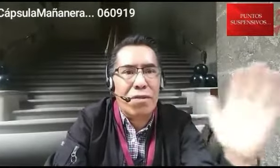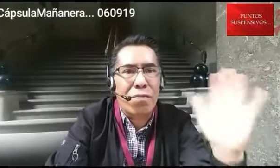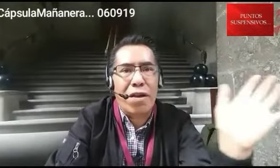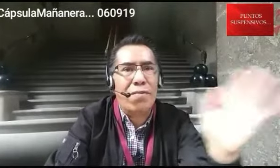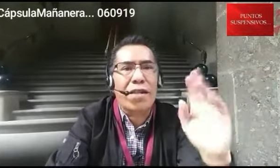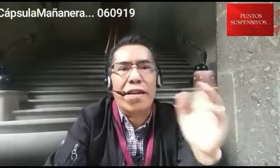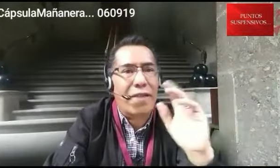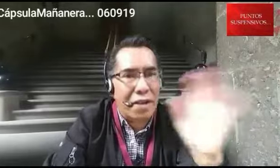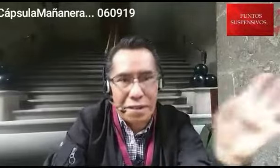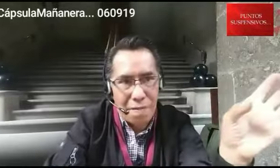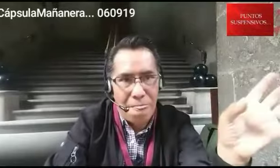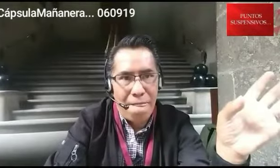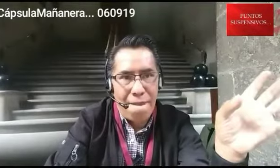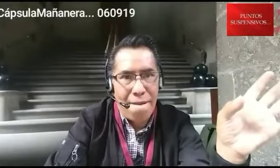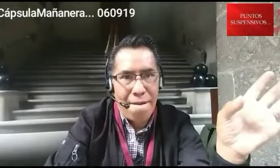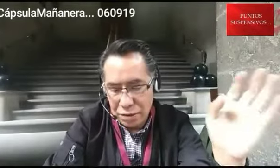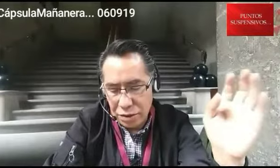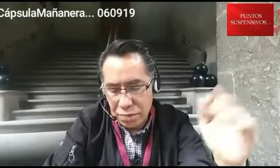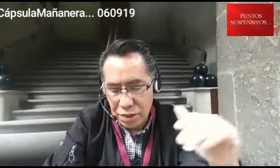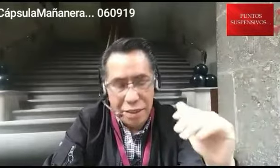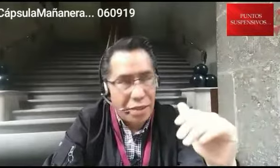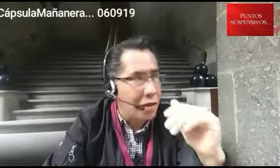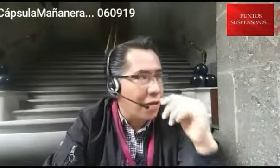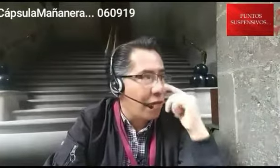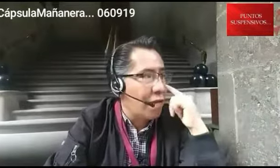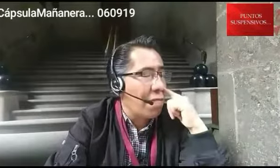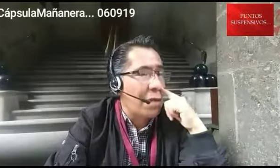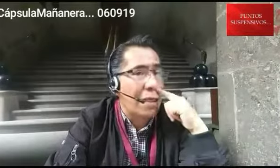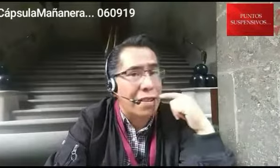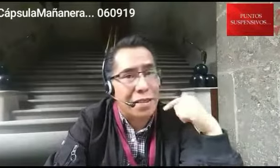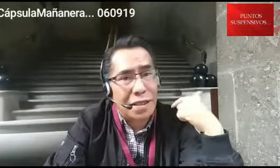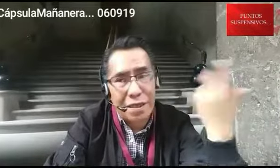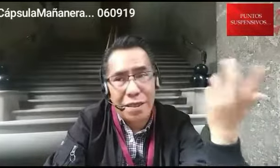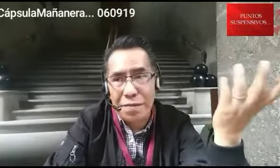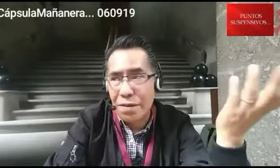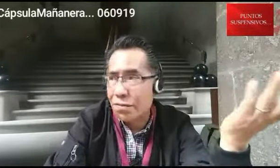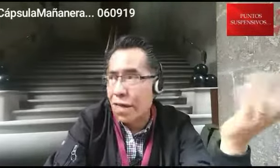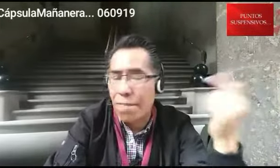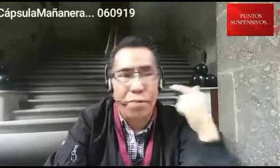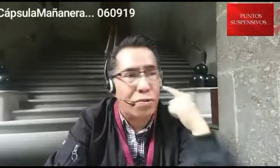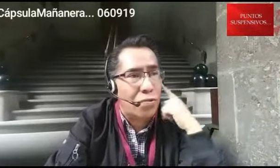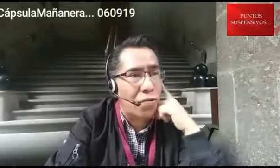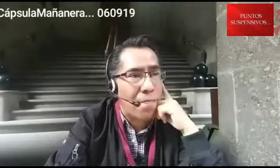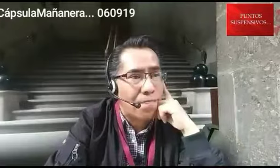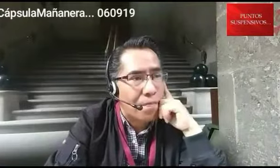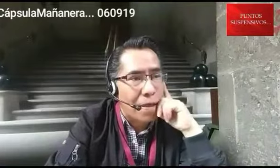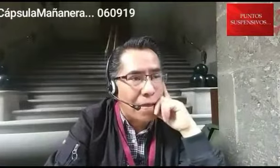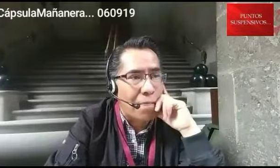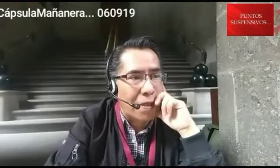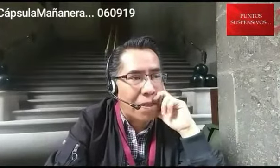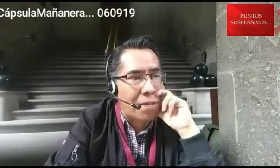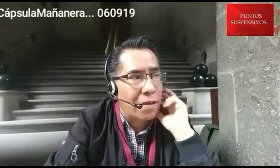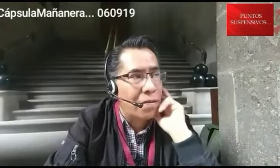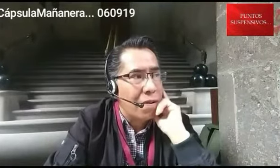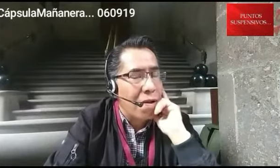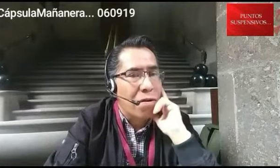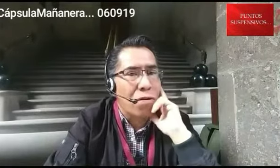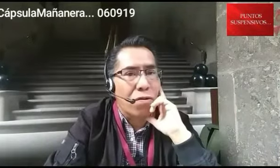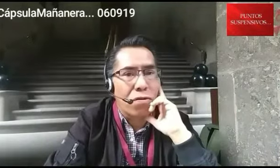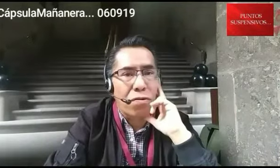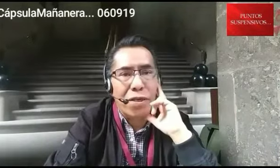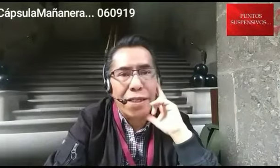nosotros seamos los que nos pongamos a trabajar. Y entonces, pues él dijo que finalmente, antes de ir y llevar una postura por parte de